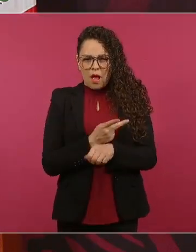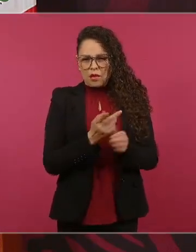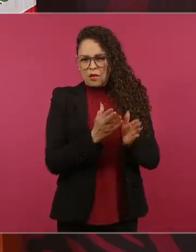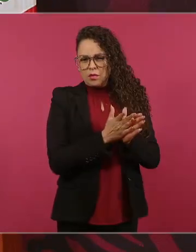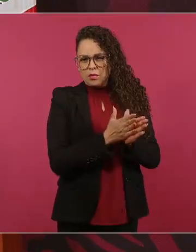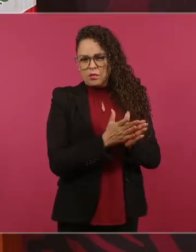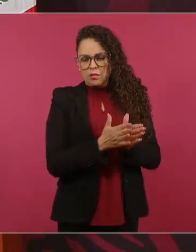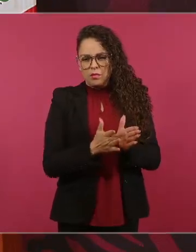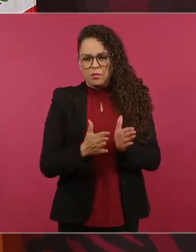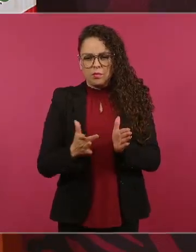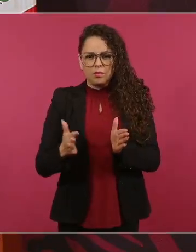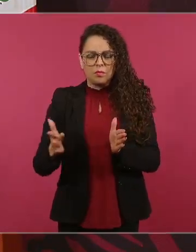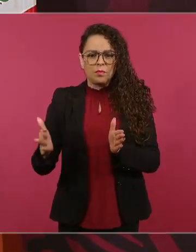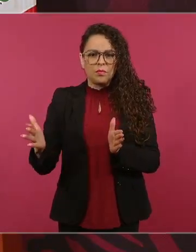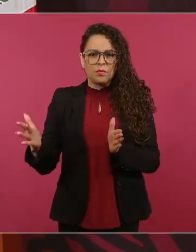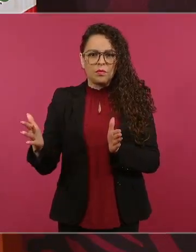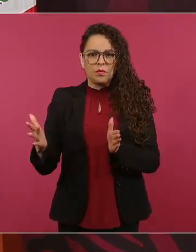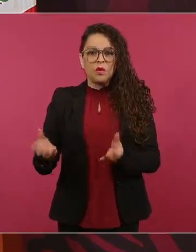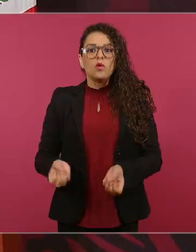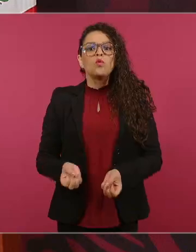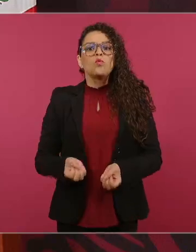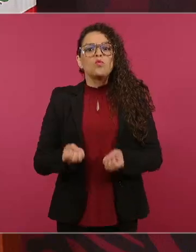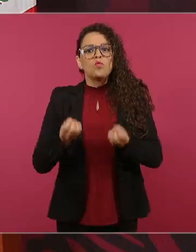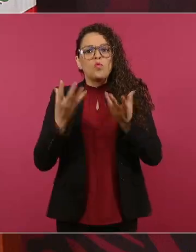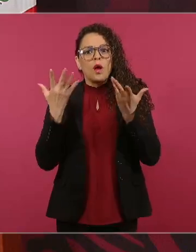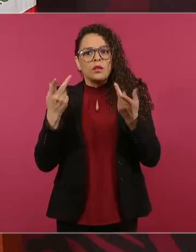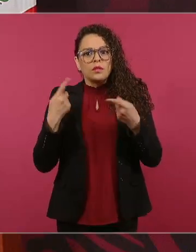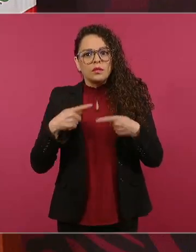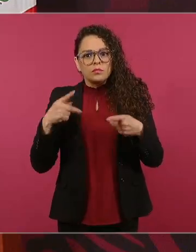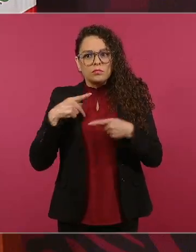¿Y cuántos se formaron allá?